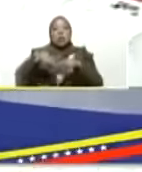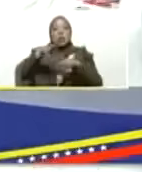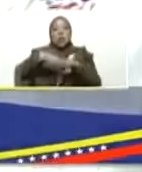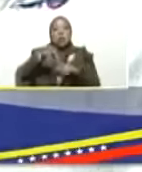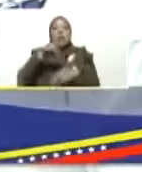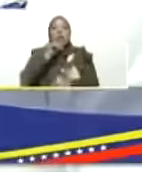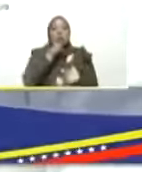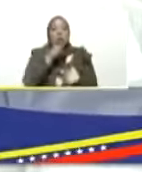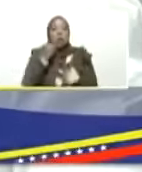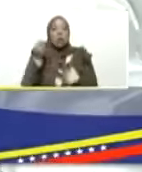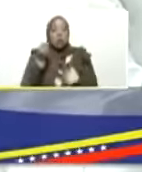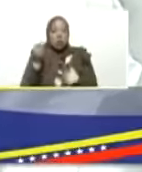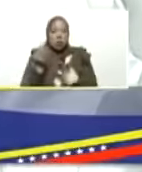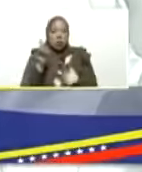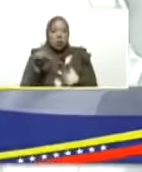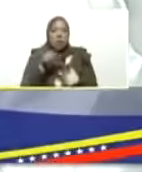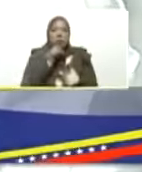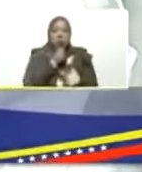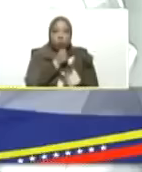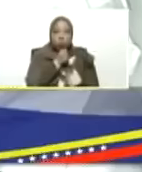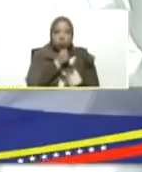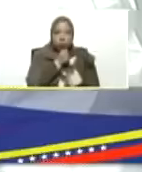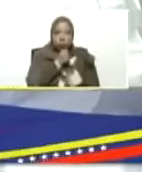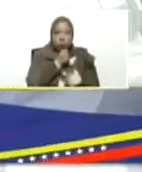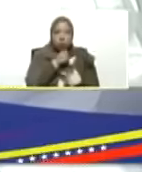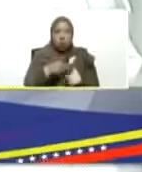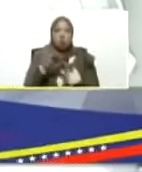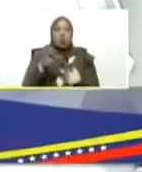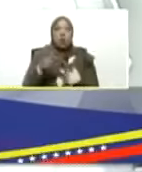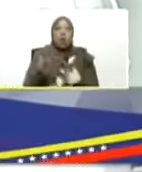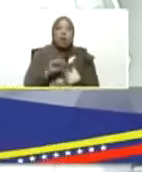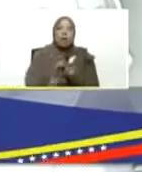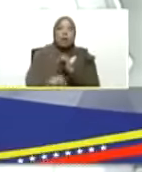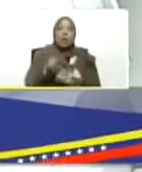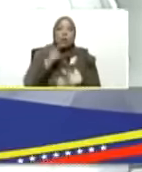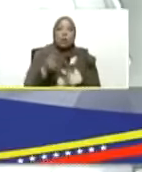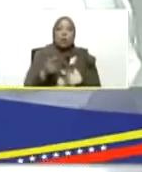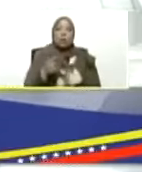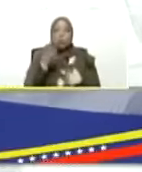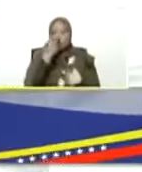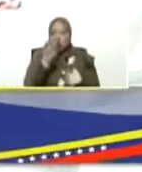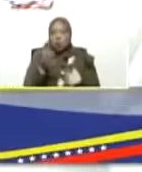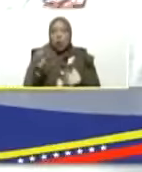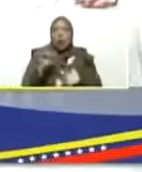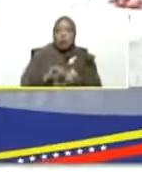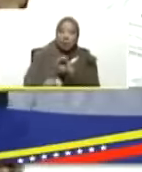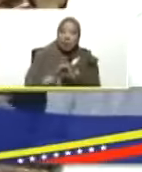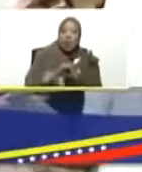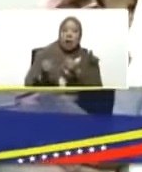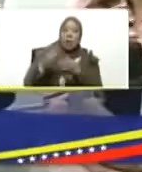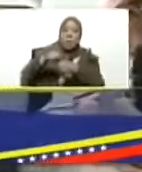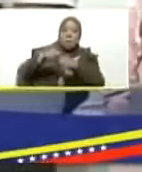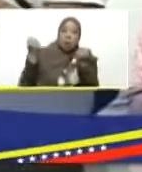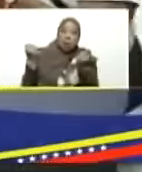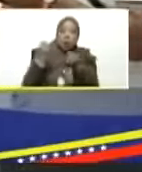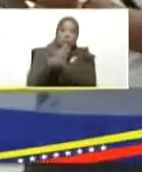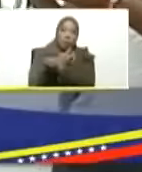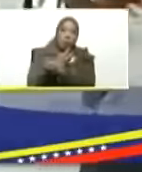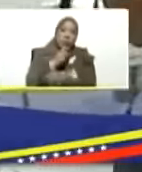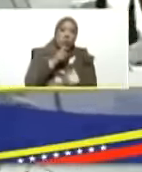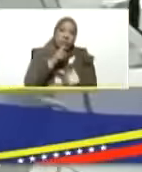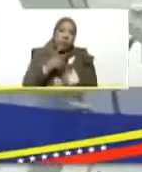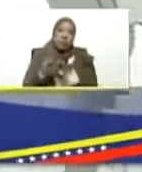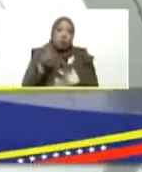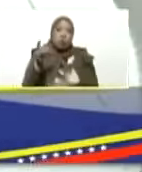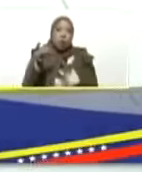adultos mayores. Bueno, tenemos todo. Lo más importante es la prevención. Yo insisto mucho en la prevención, sobre todo el que